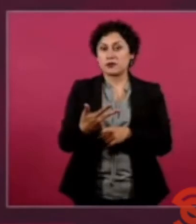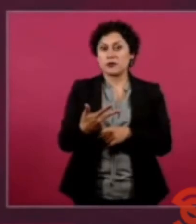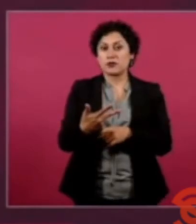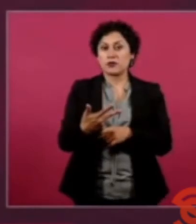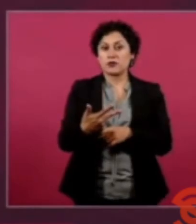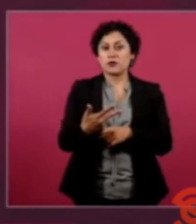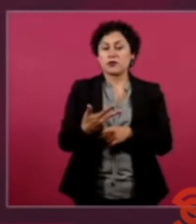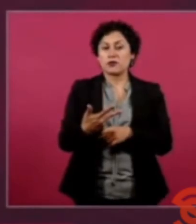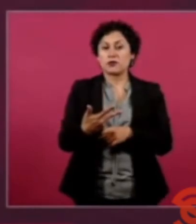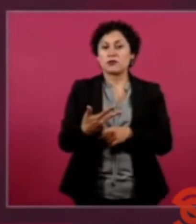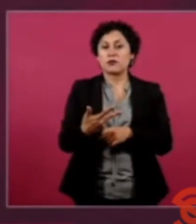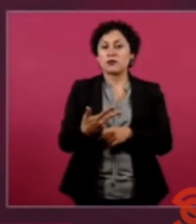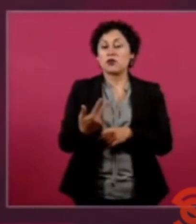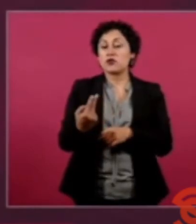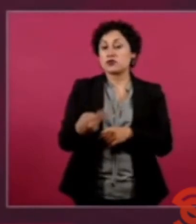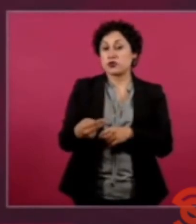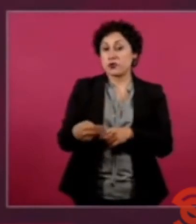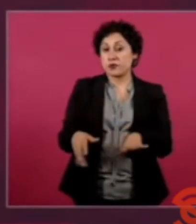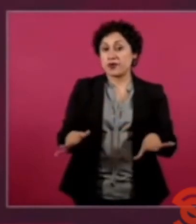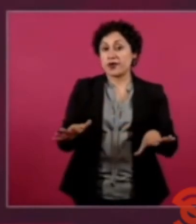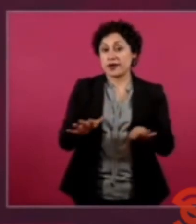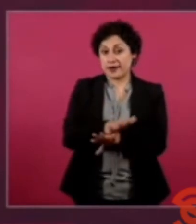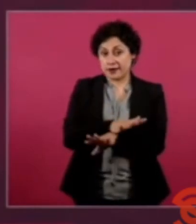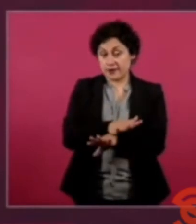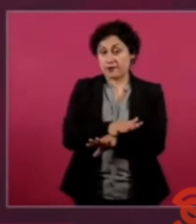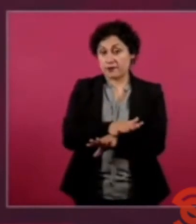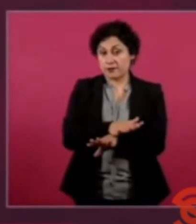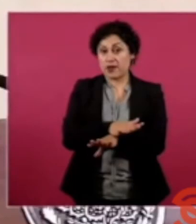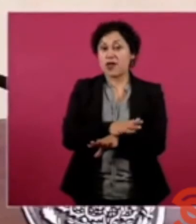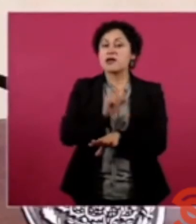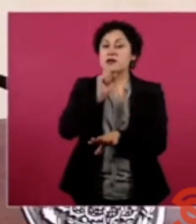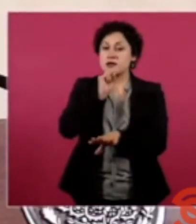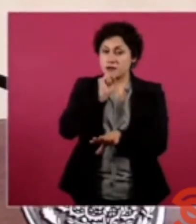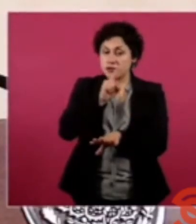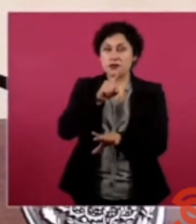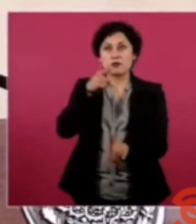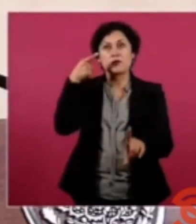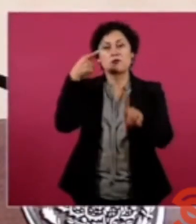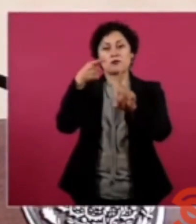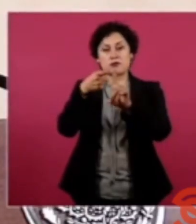cambió de nombre y también de funciones.